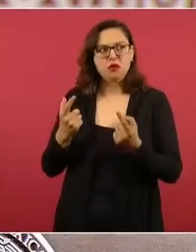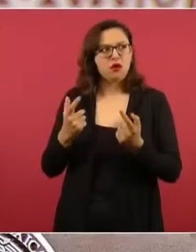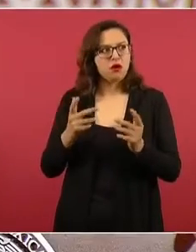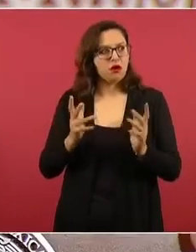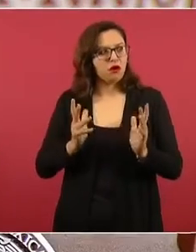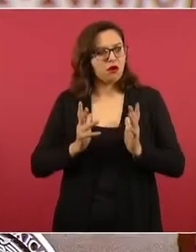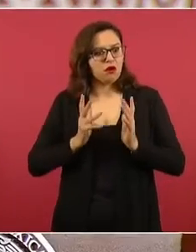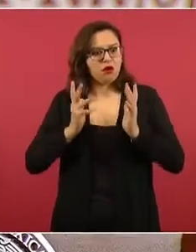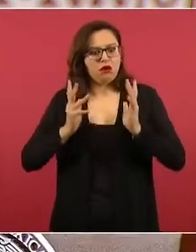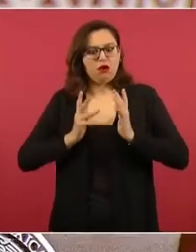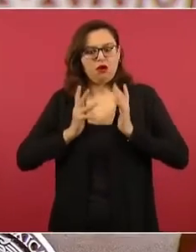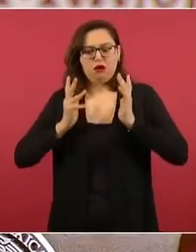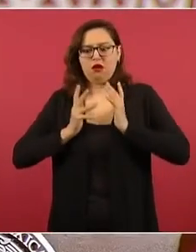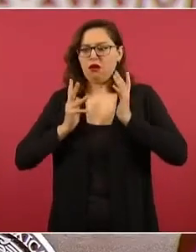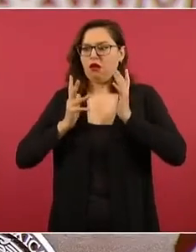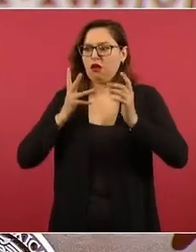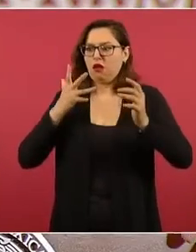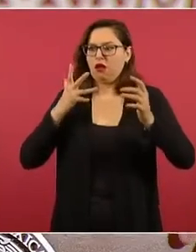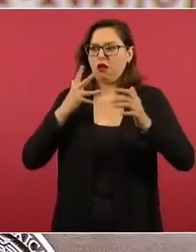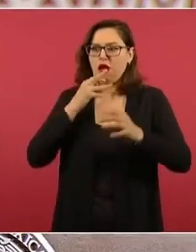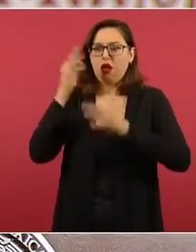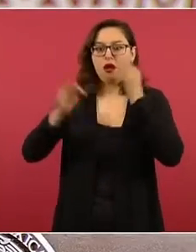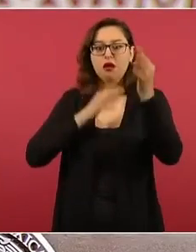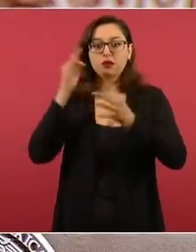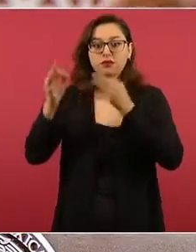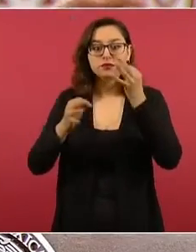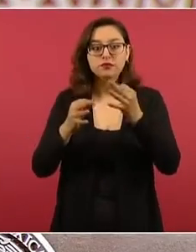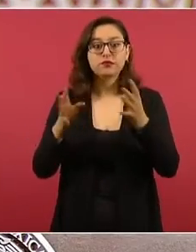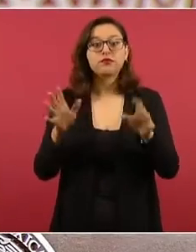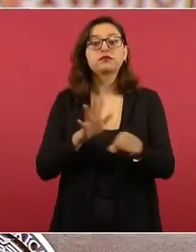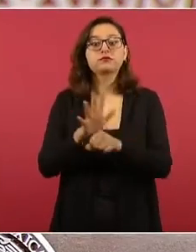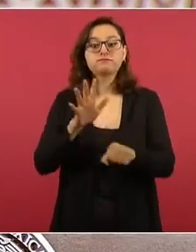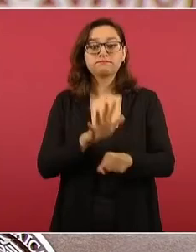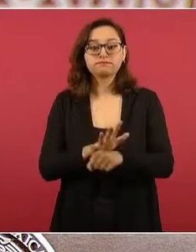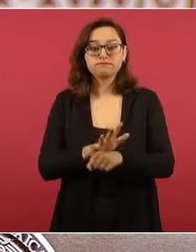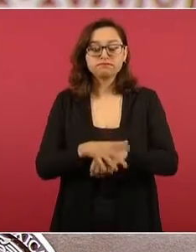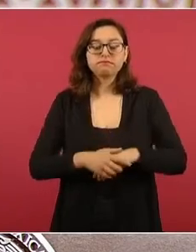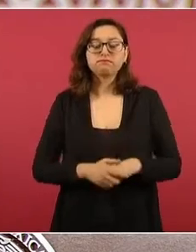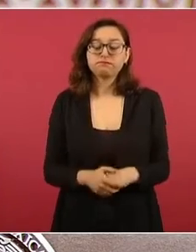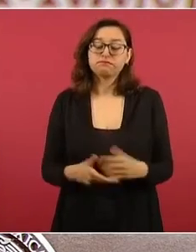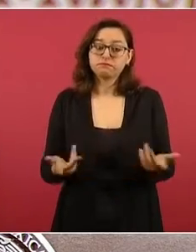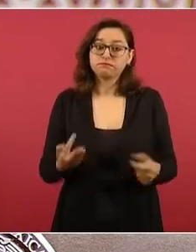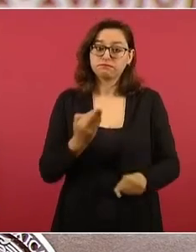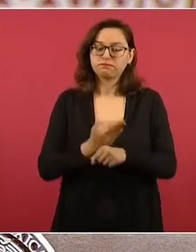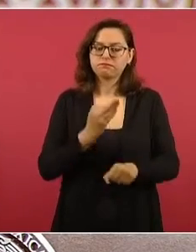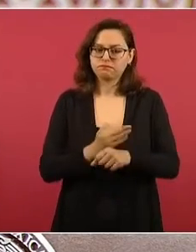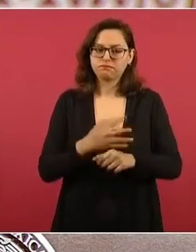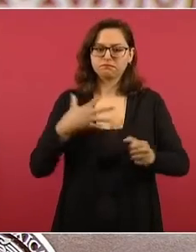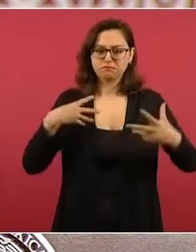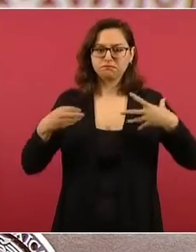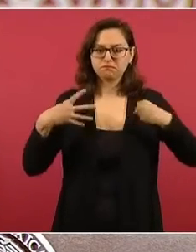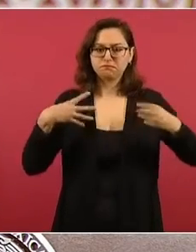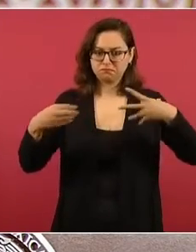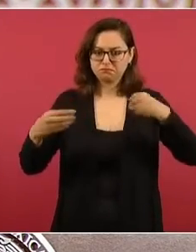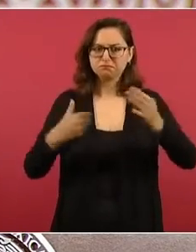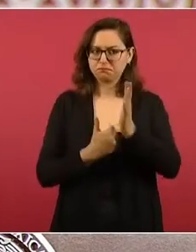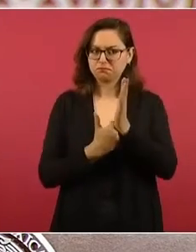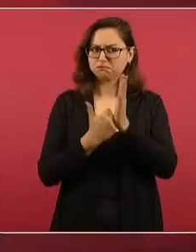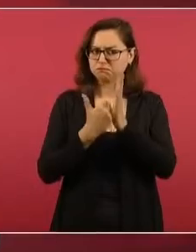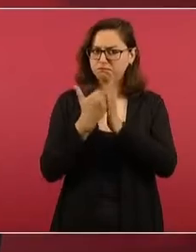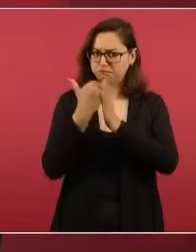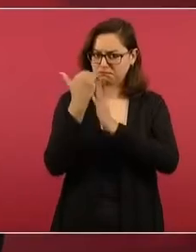cuando comentamos que la periodicidad ahora va a ser más frecuente dado la dinámica de la epidemia. Entonces, qué bueno que hace esa pregunta, muchas